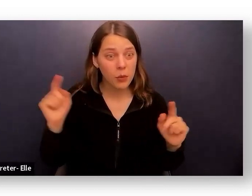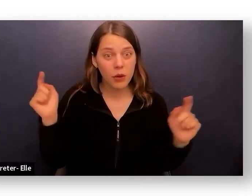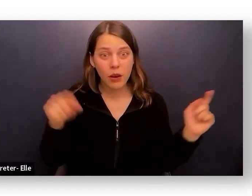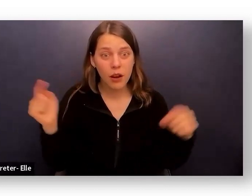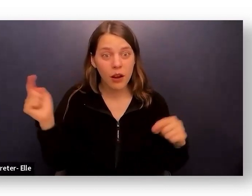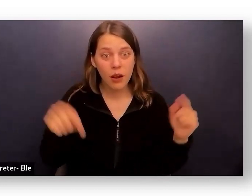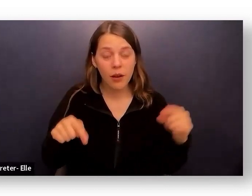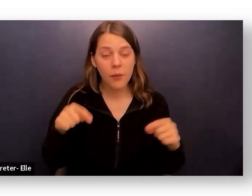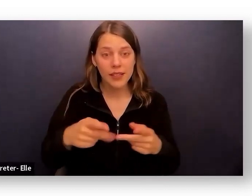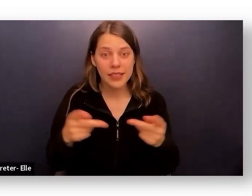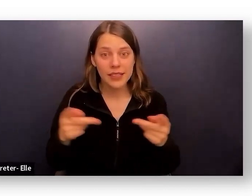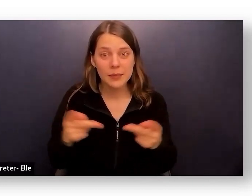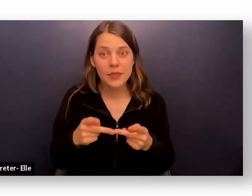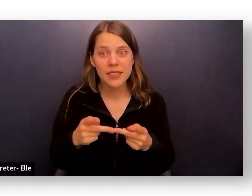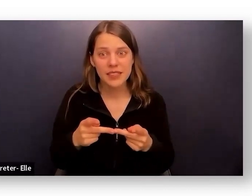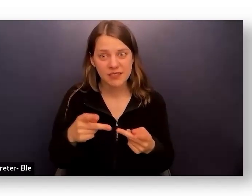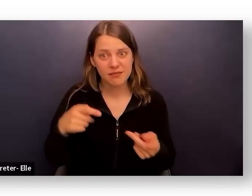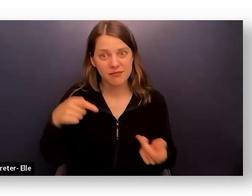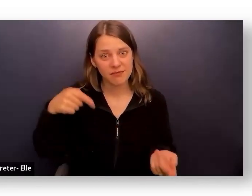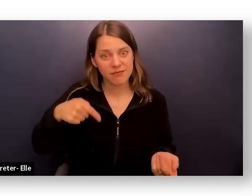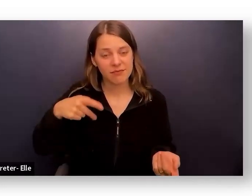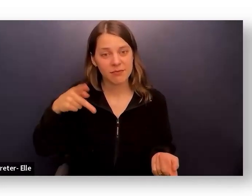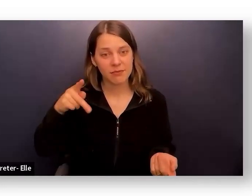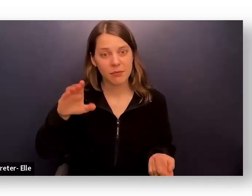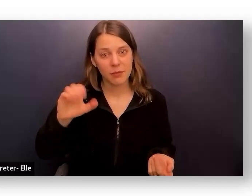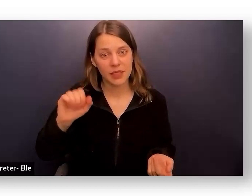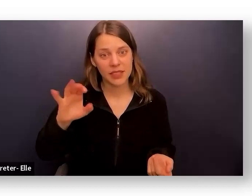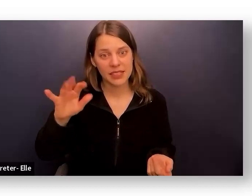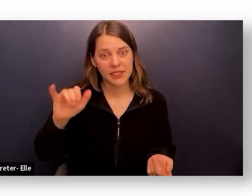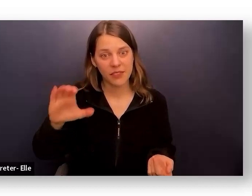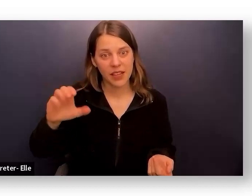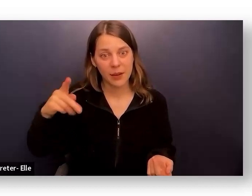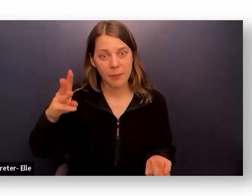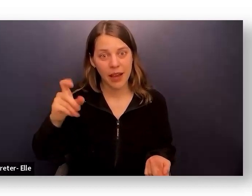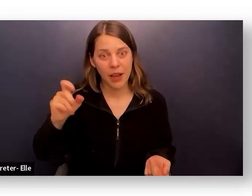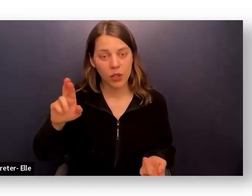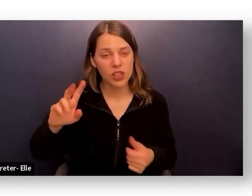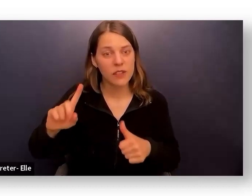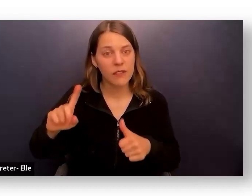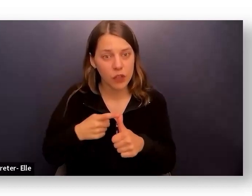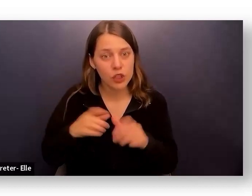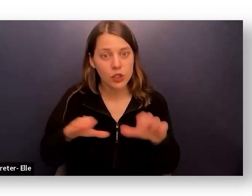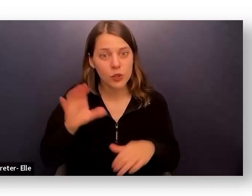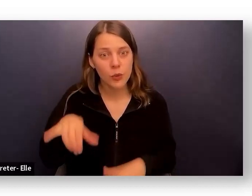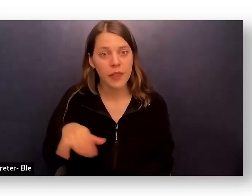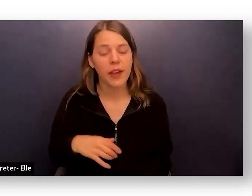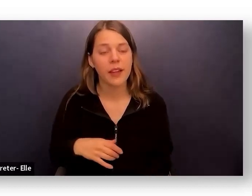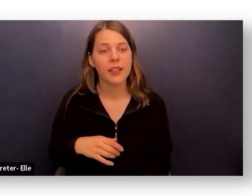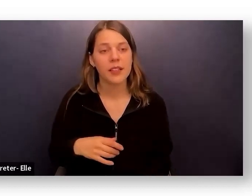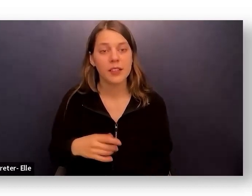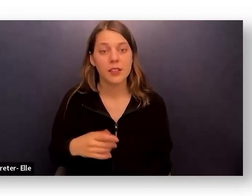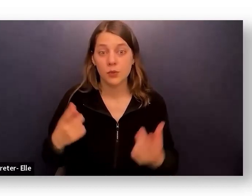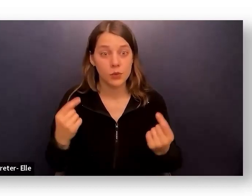de suministros de servicio público tenía meteorólogos y Pacific Power fue uno de los primeros que teníamos eso.